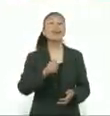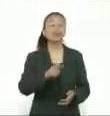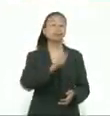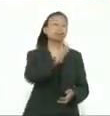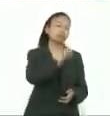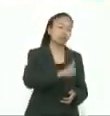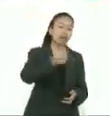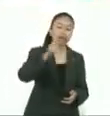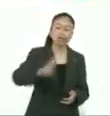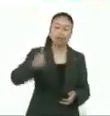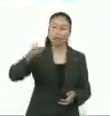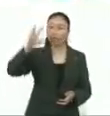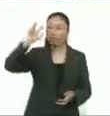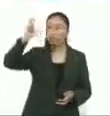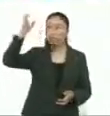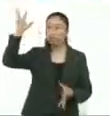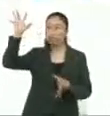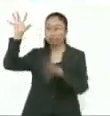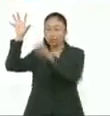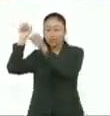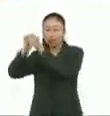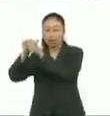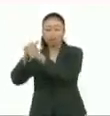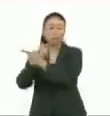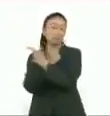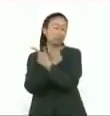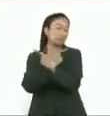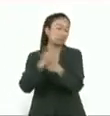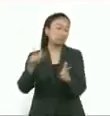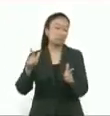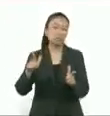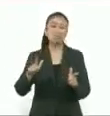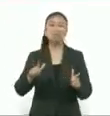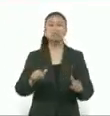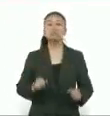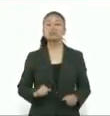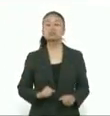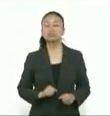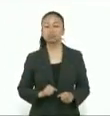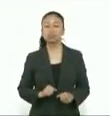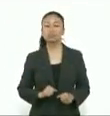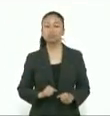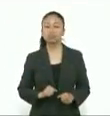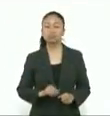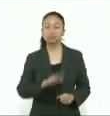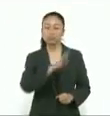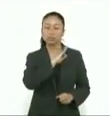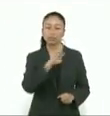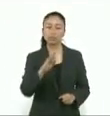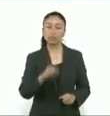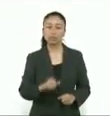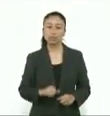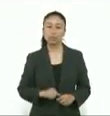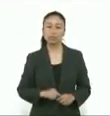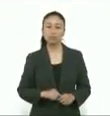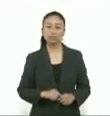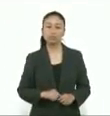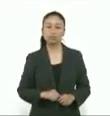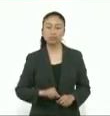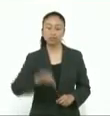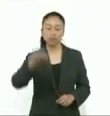con plena libertad y con plena autonomía. Hoy hablamos desde aquí a